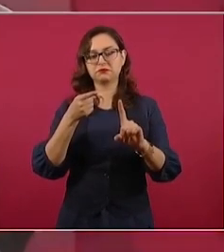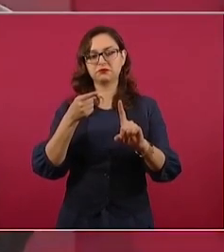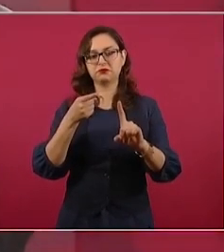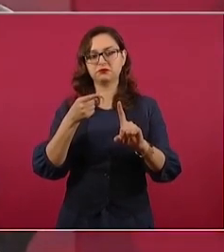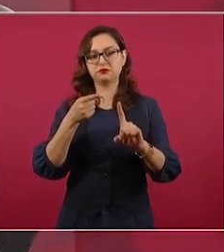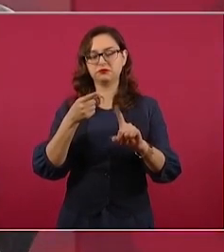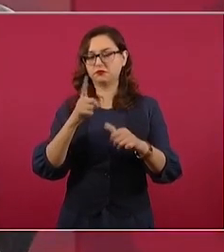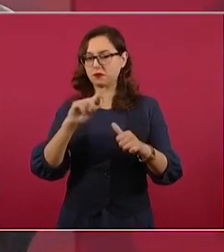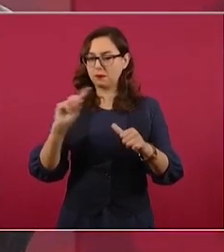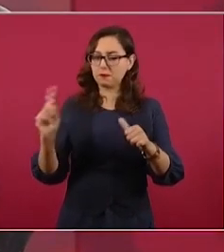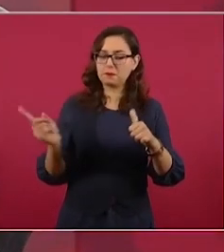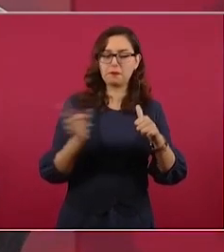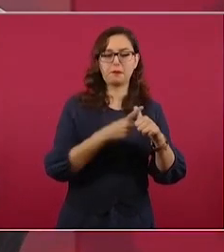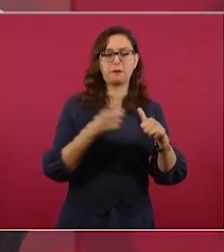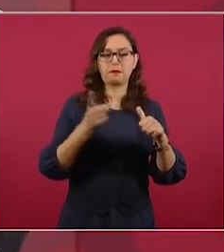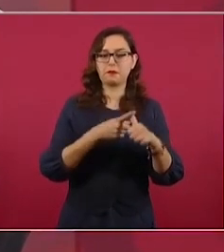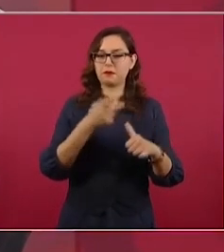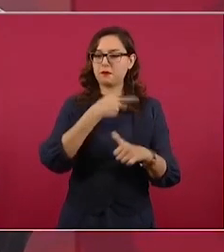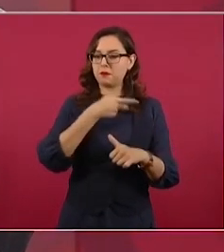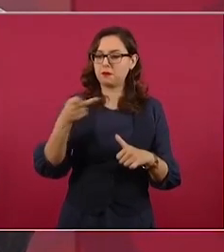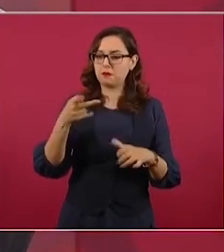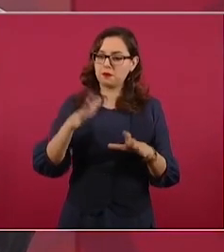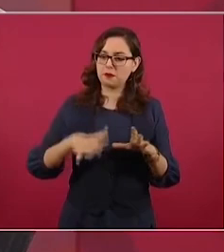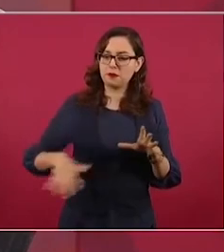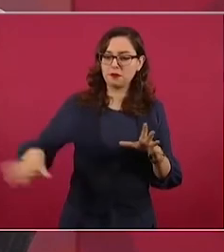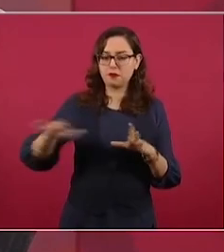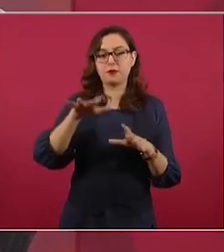de que por el bien de todos, primero los pobres.